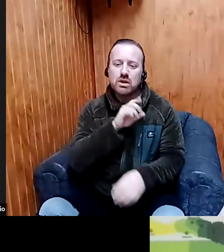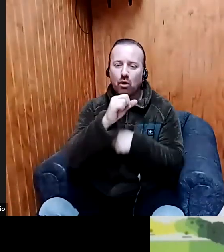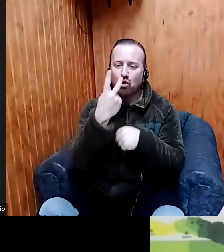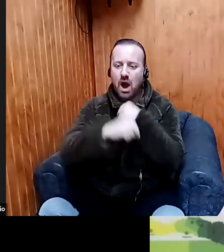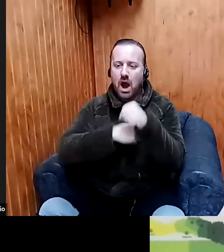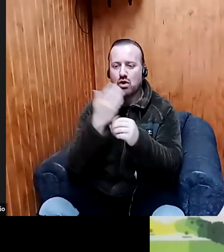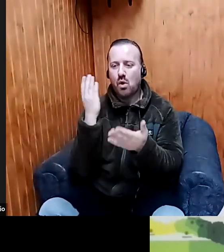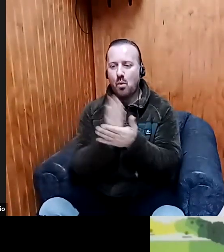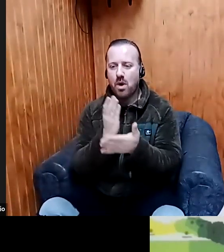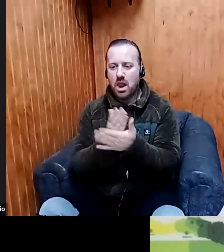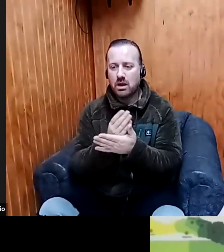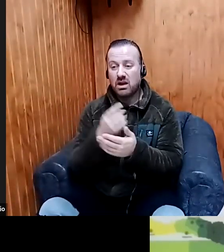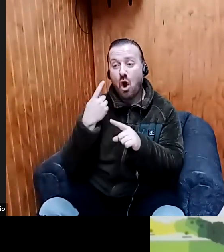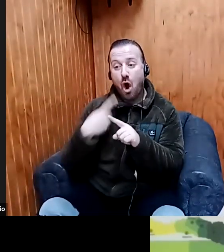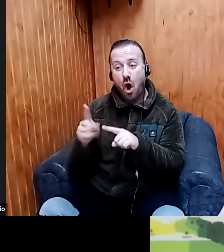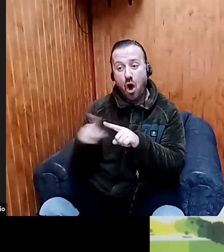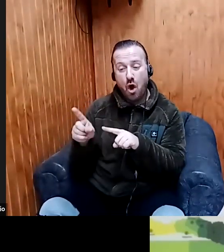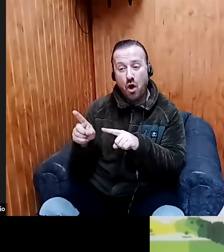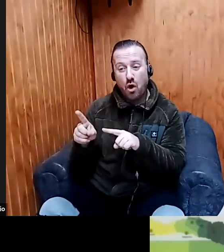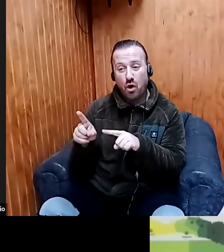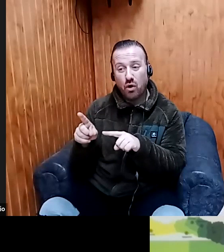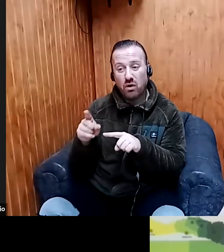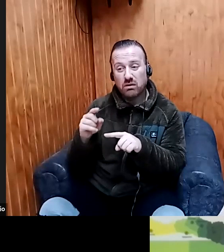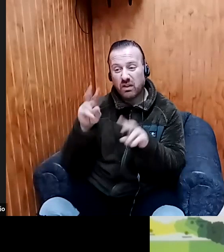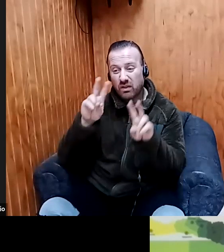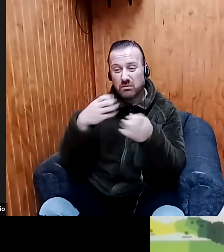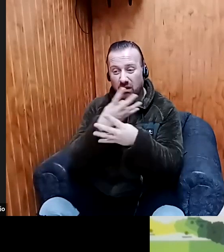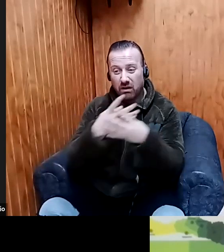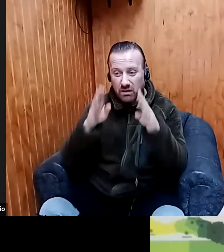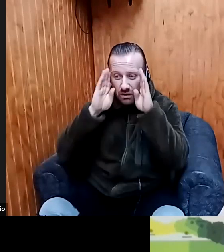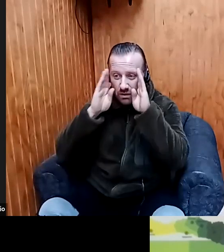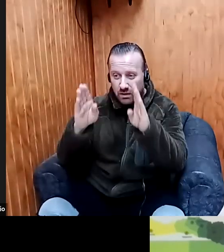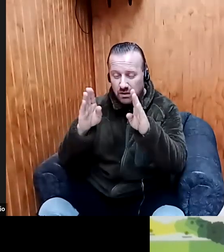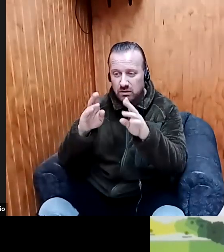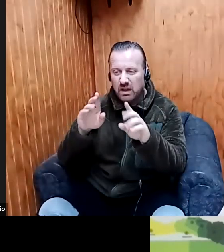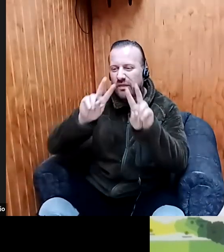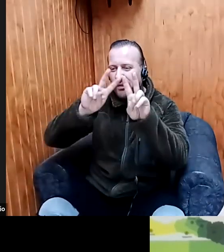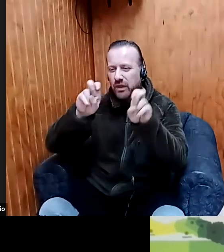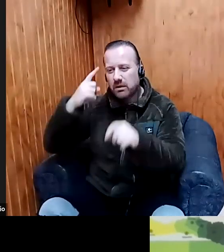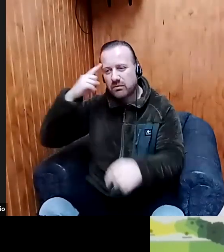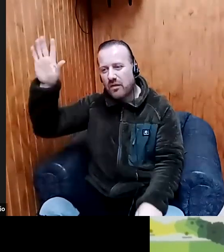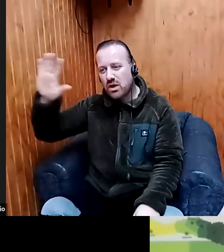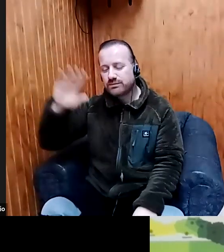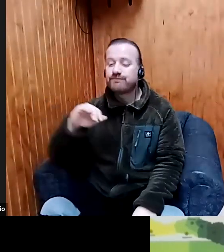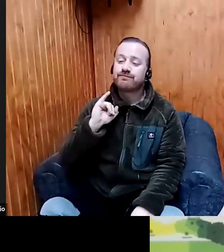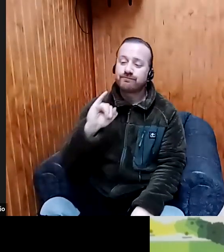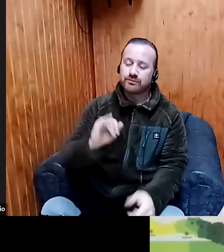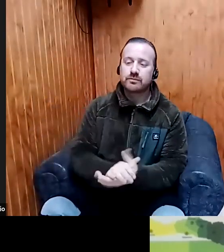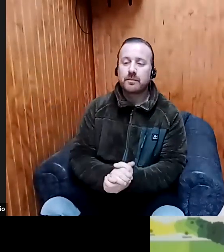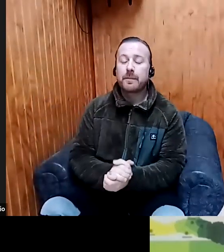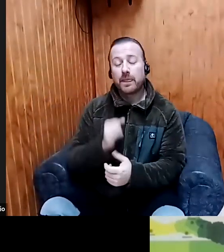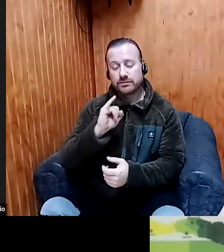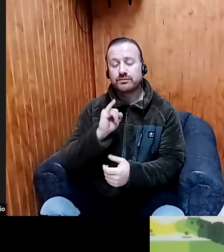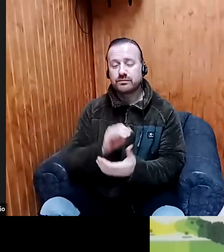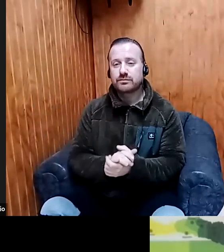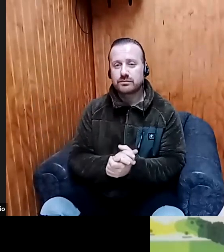Pero el resto del trayecto curricular es principalmente centrado en contenidos. Claro, claro.